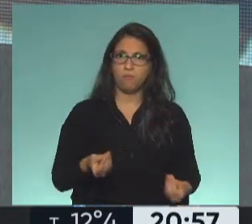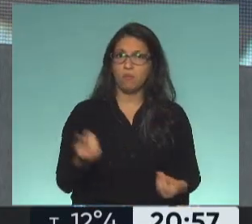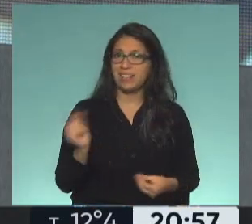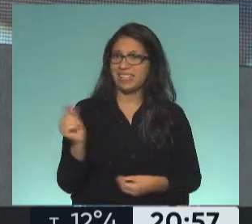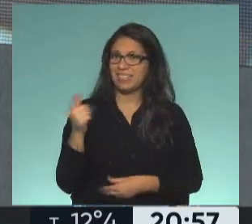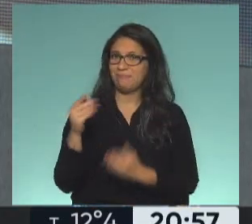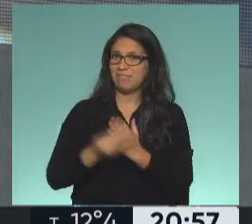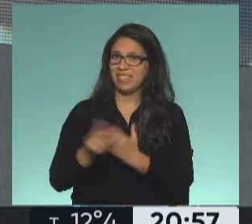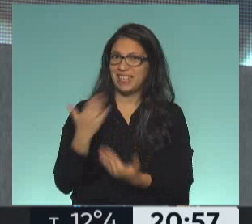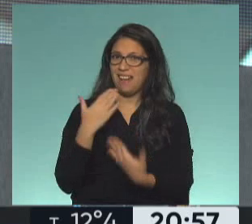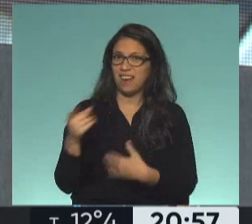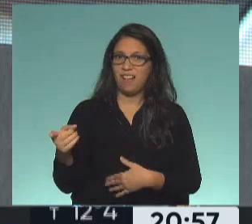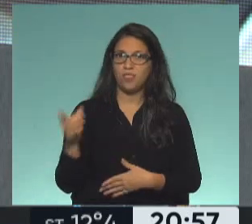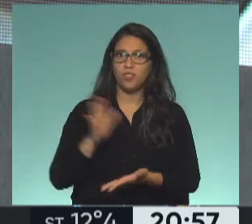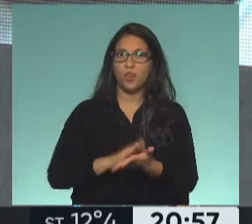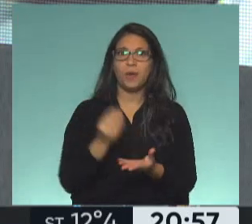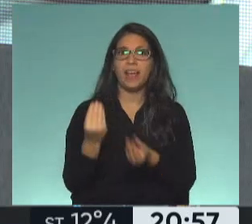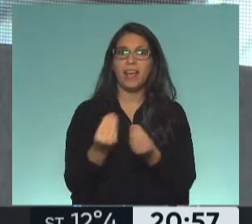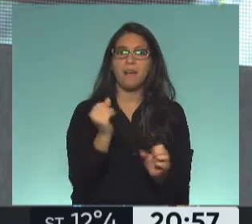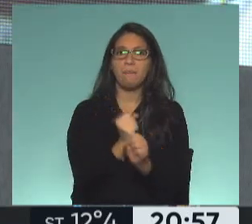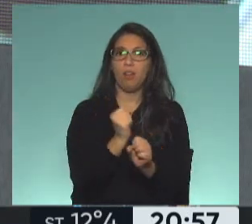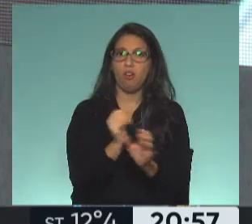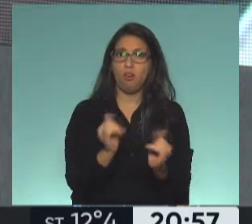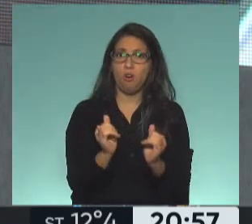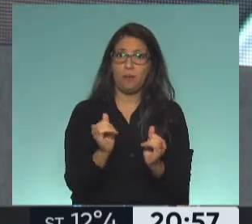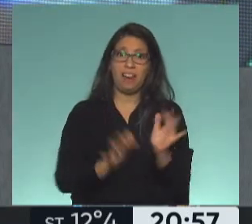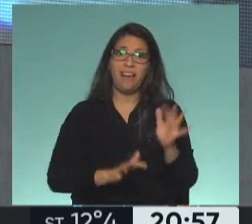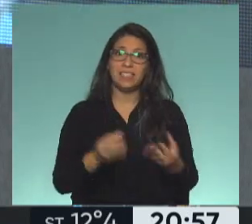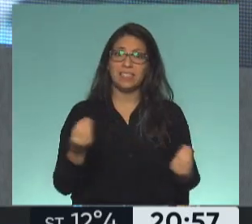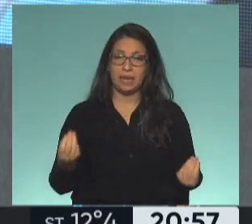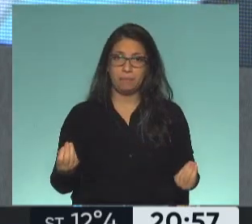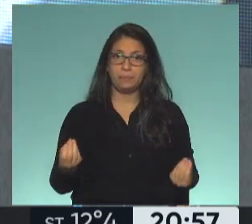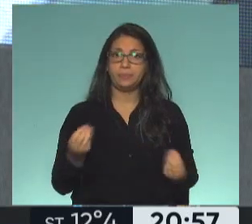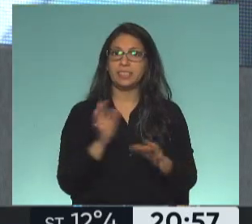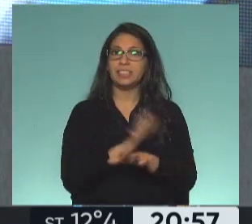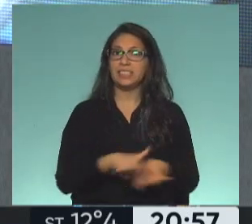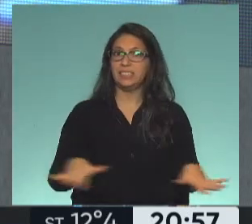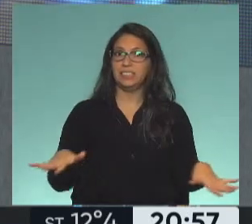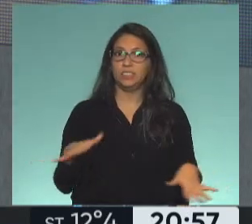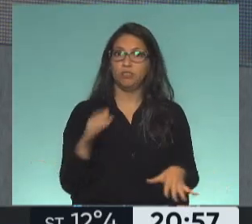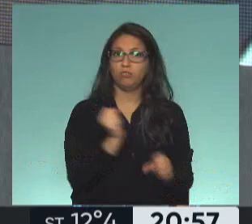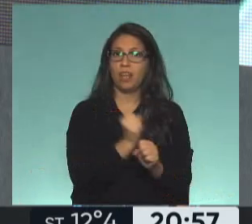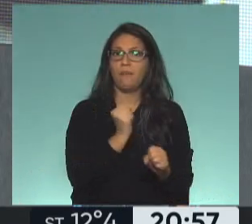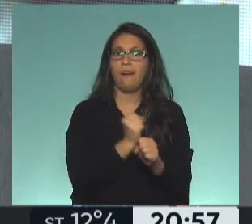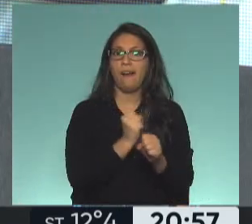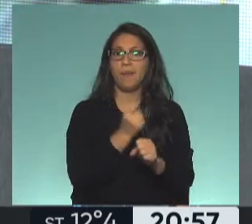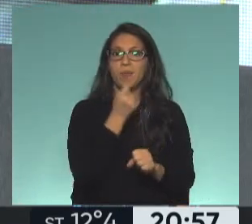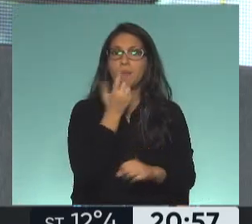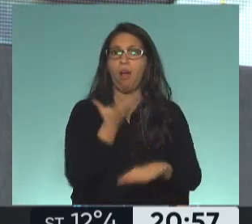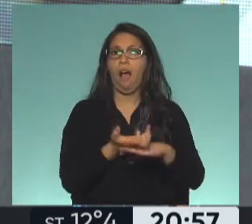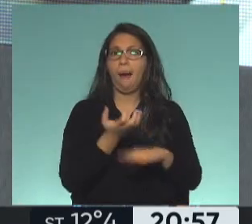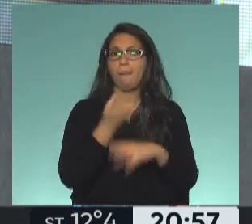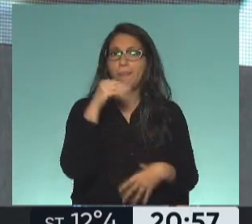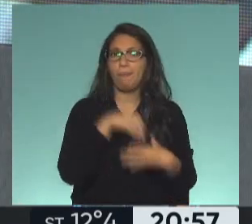ministra y pensábamos en el empleo joven, también pasa que muchas veces los chicos y chicas que trabajan en las